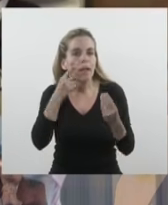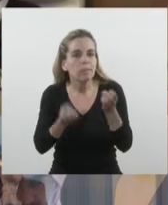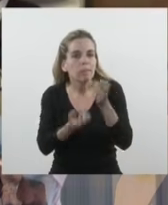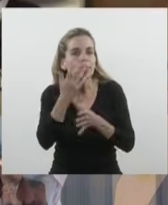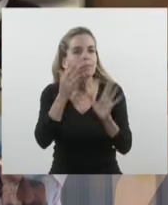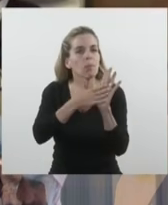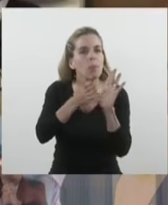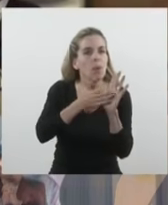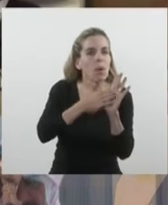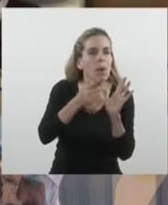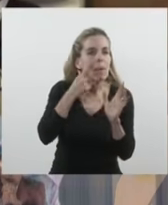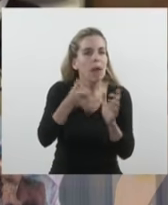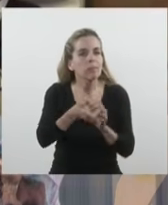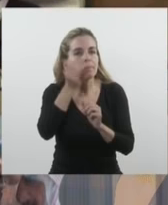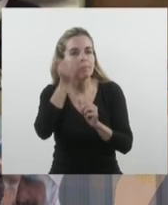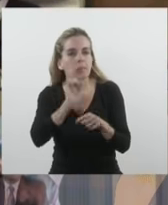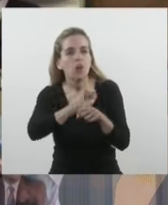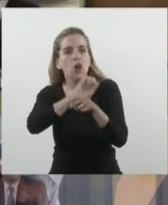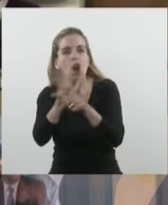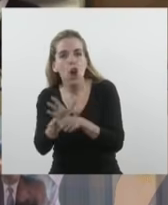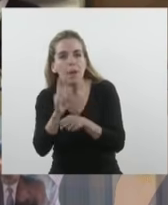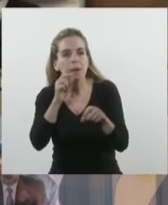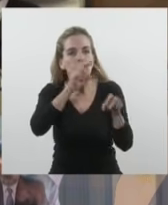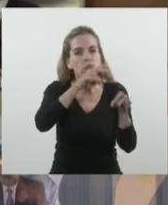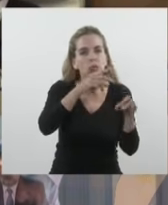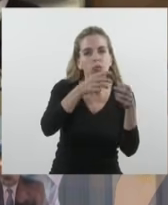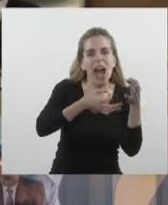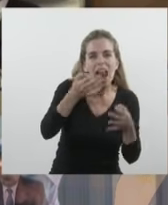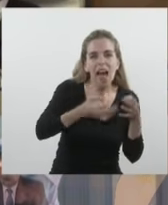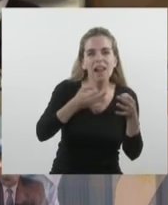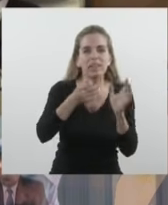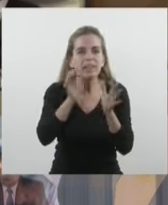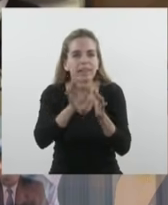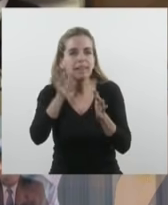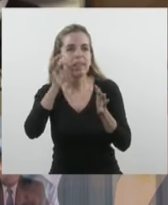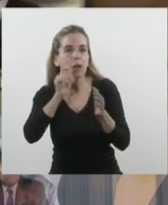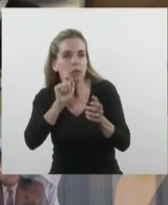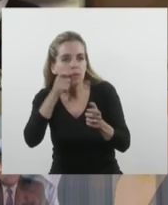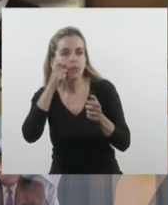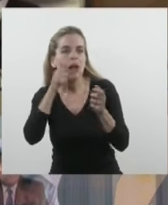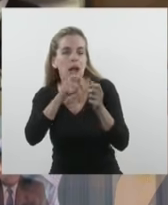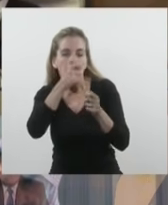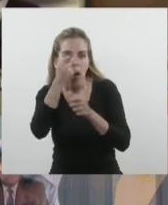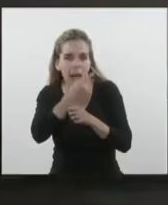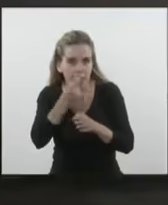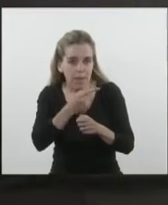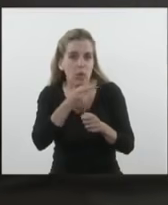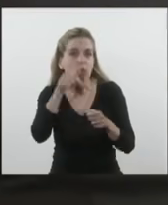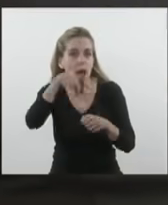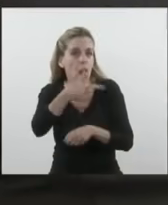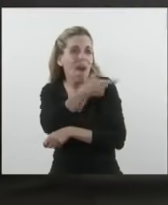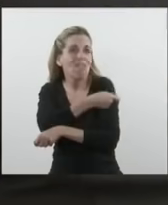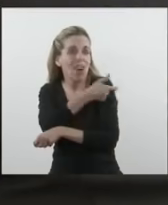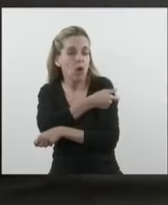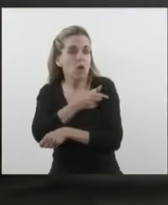prueba de para diagnosis de coronavirus o de alta precisión y muy rápidos ahora nuestra vacuna está